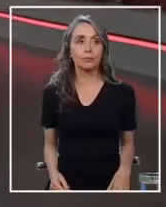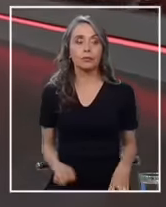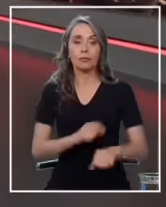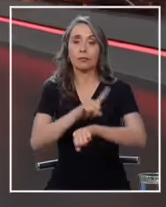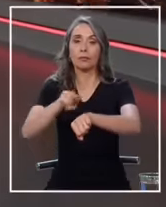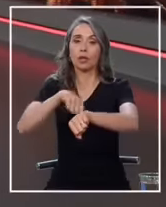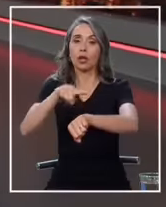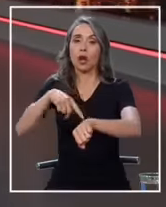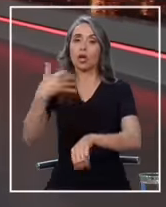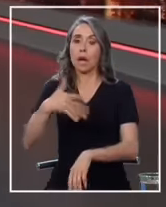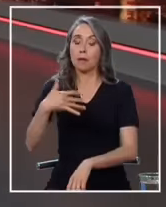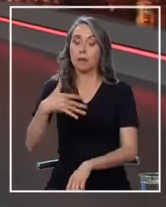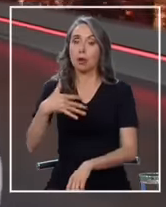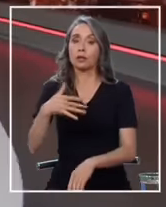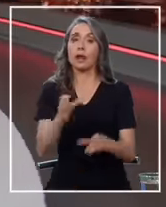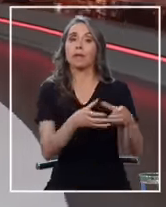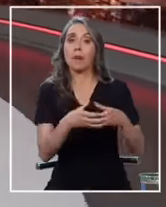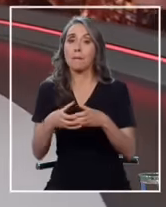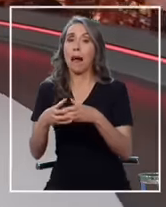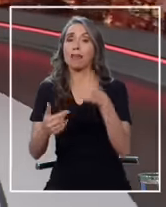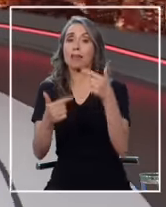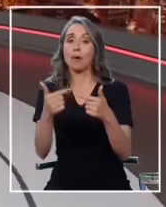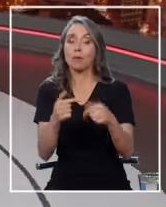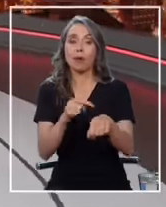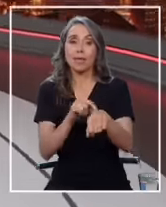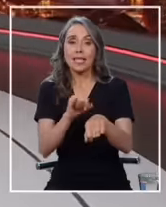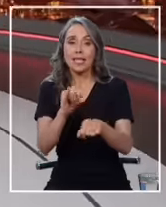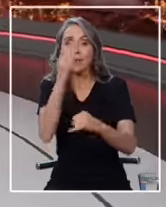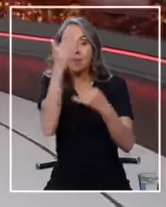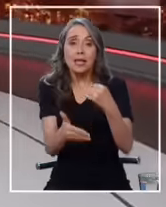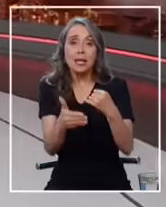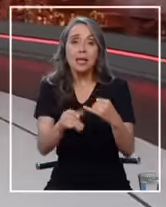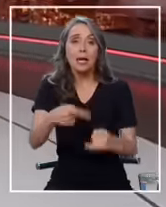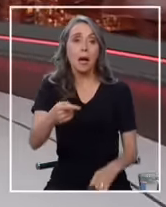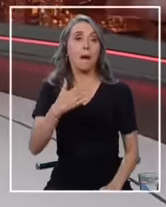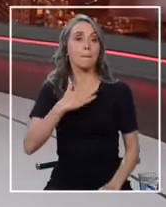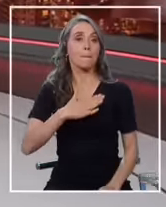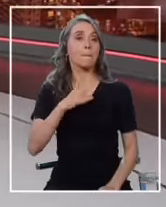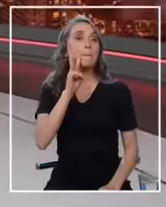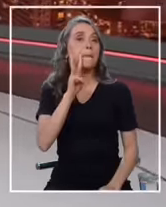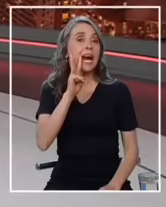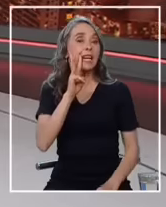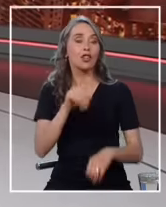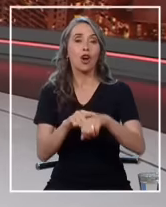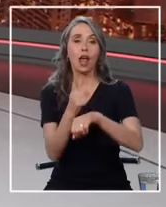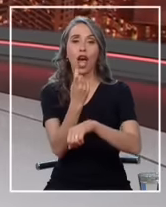Horas clave viven los partidos políticos que a más tardar este miércoles, sí, a las